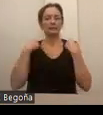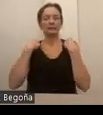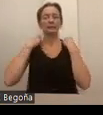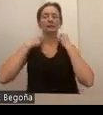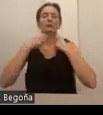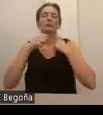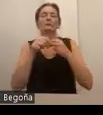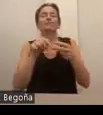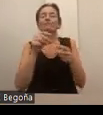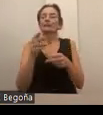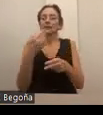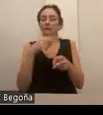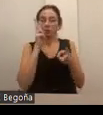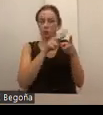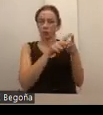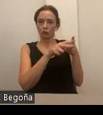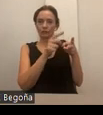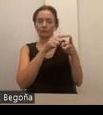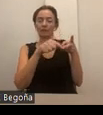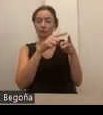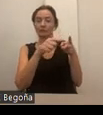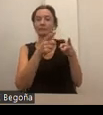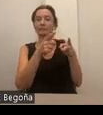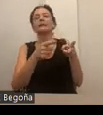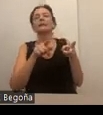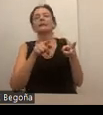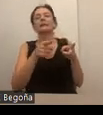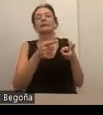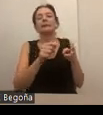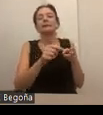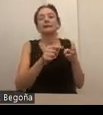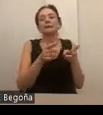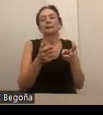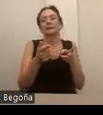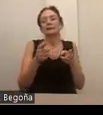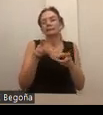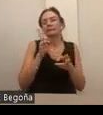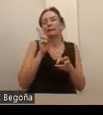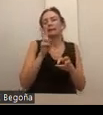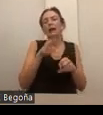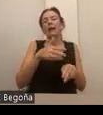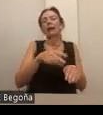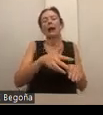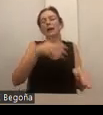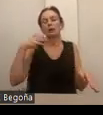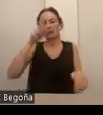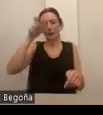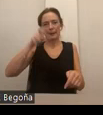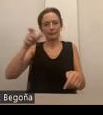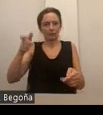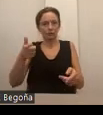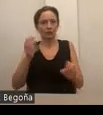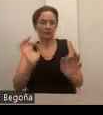que veremos que son las que van a permitir que nos manejemos en la mayoría de las personas diabéticas. Es decir, los medicamentos van a